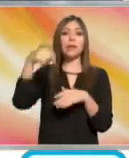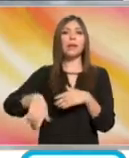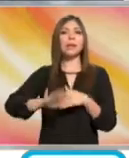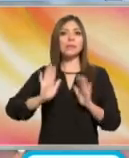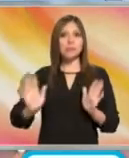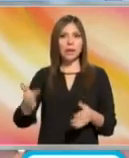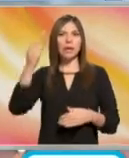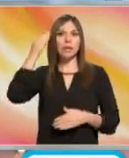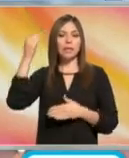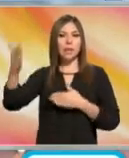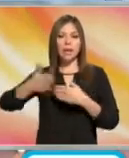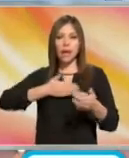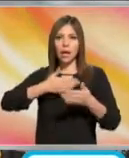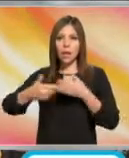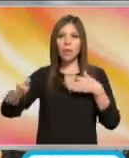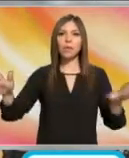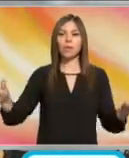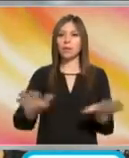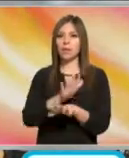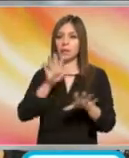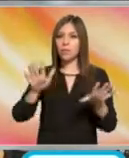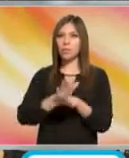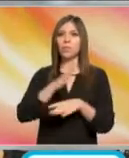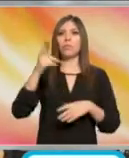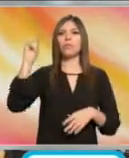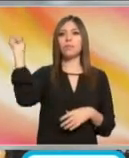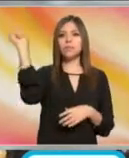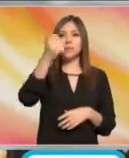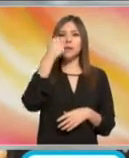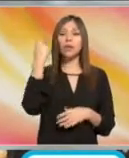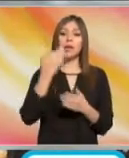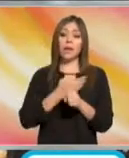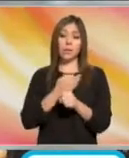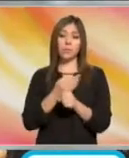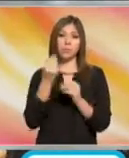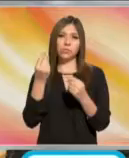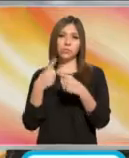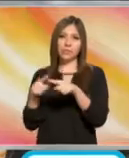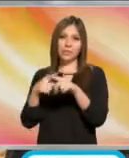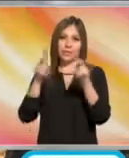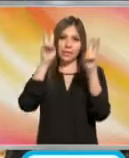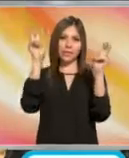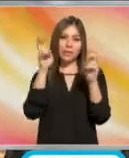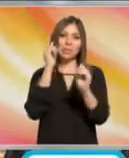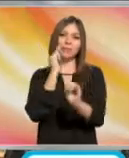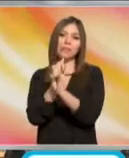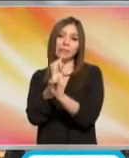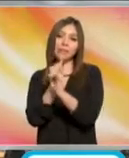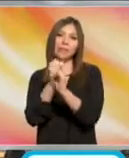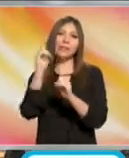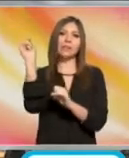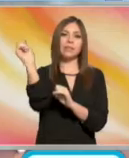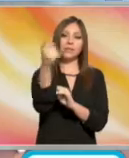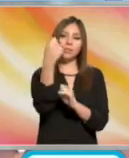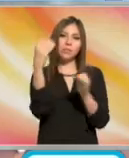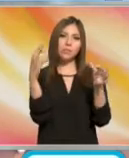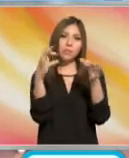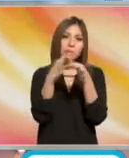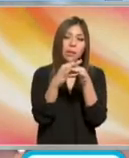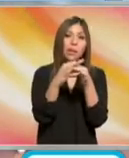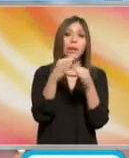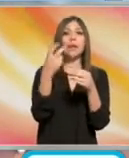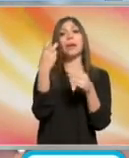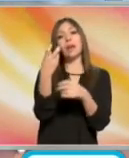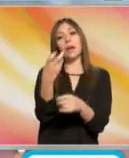estos tiempos tan tecnológicos, porque uno de nuestros temas es tecnología, o redes sociales y demás, pues